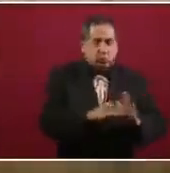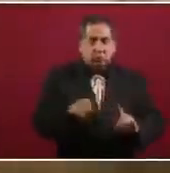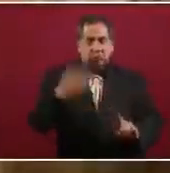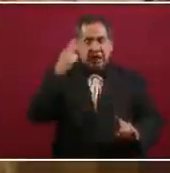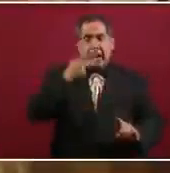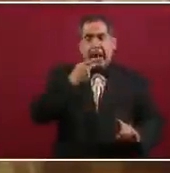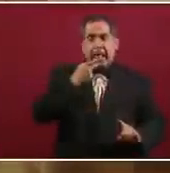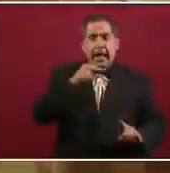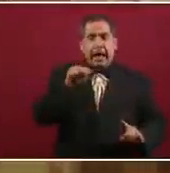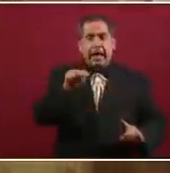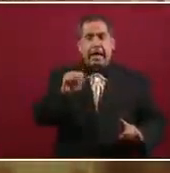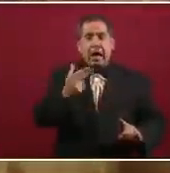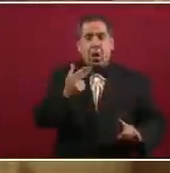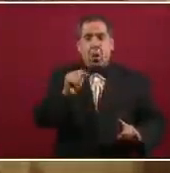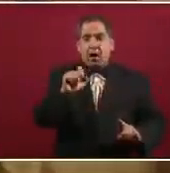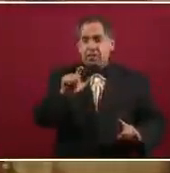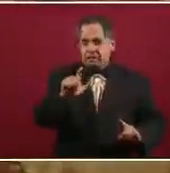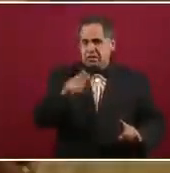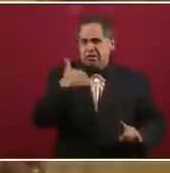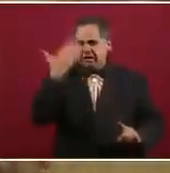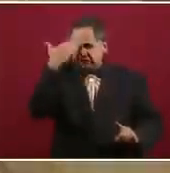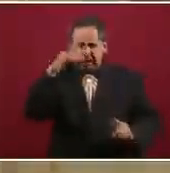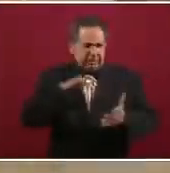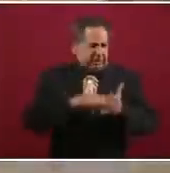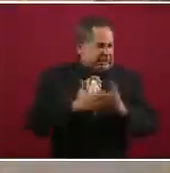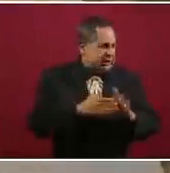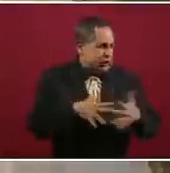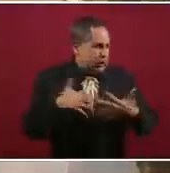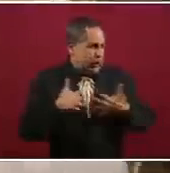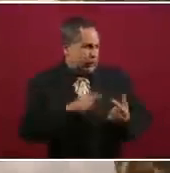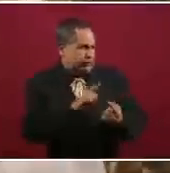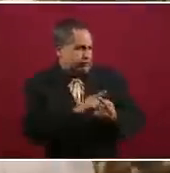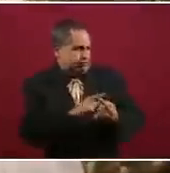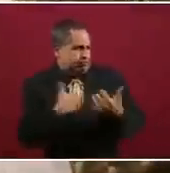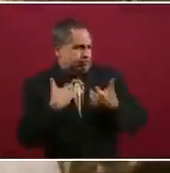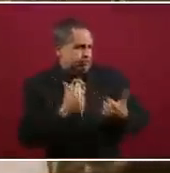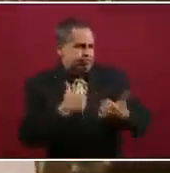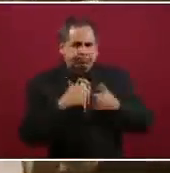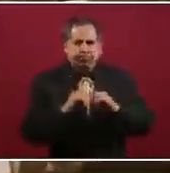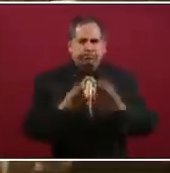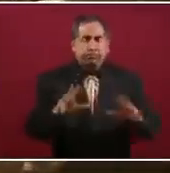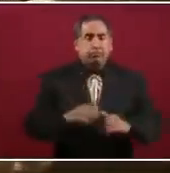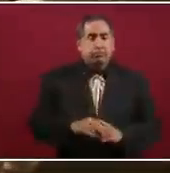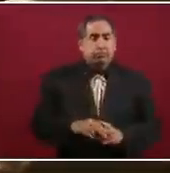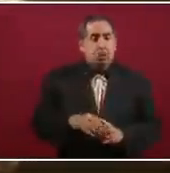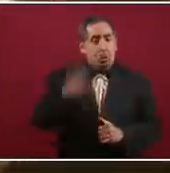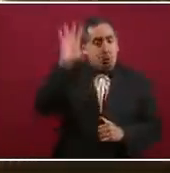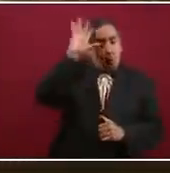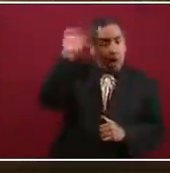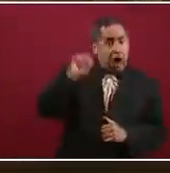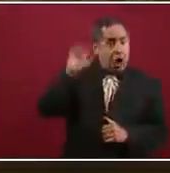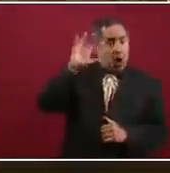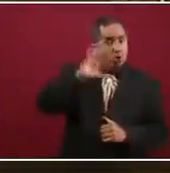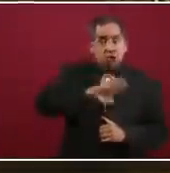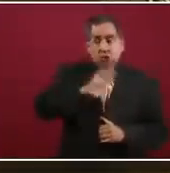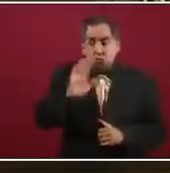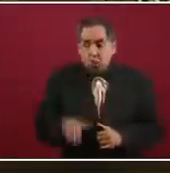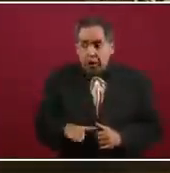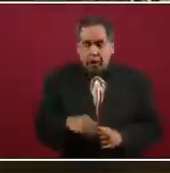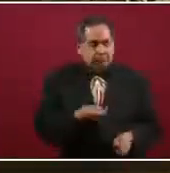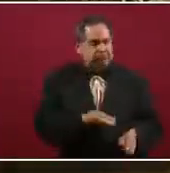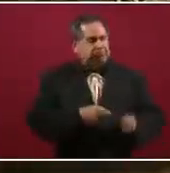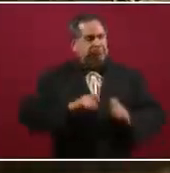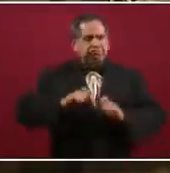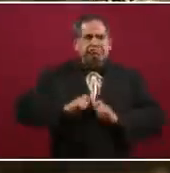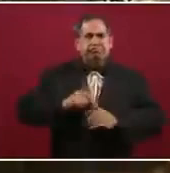permitió comprender diversas necesidades y preocupaciones de la población. Tras la muerte de Morelos, Guerrero se convirtió en jefe de